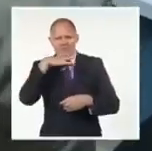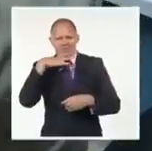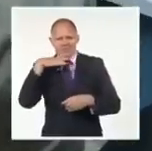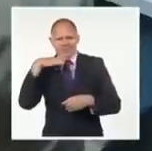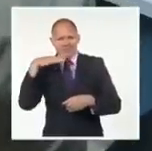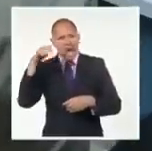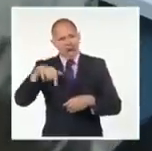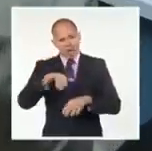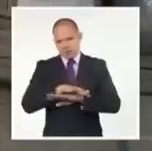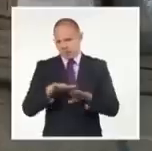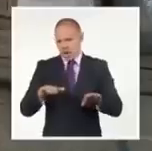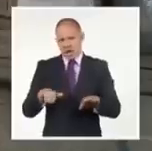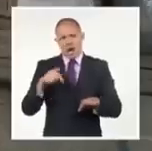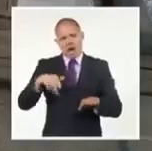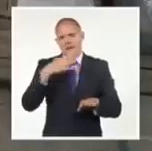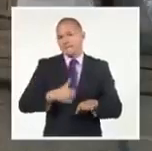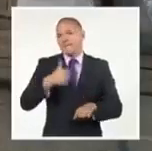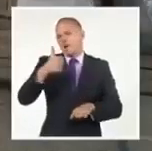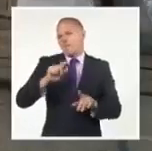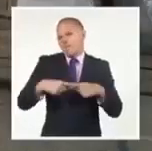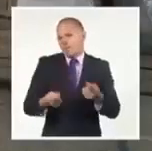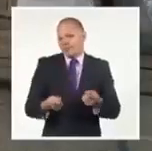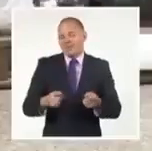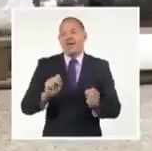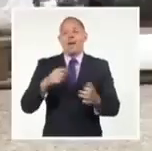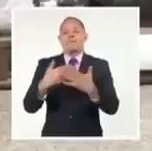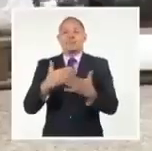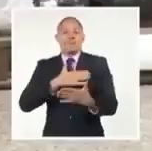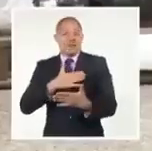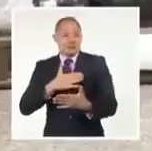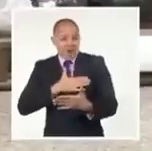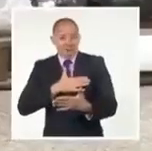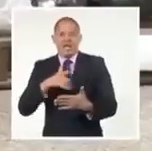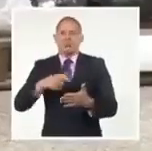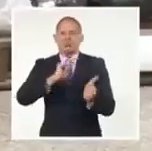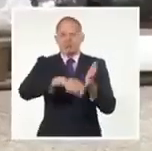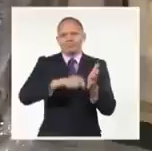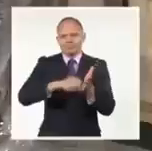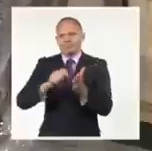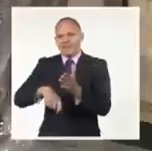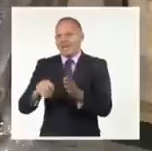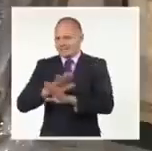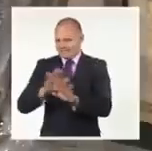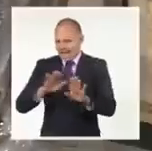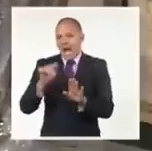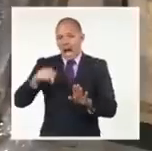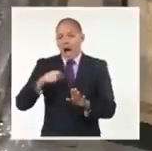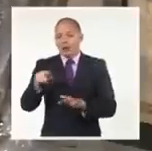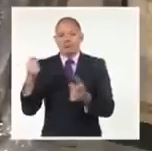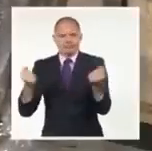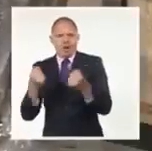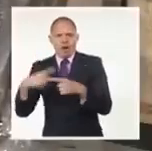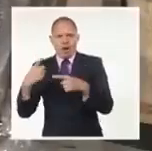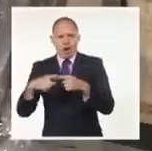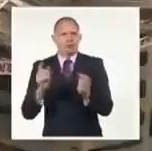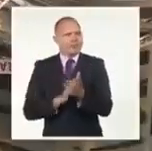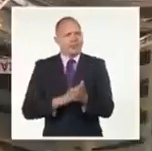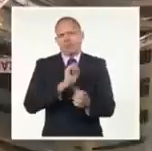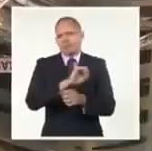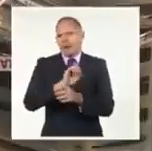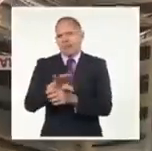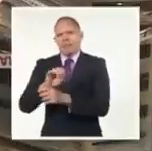17 empresas privadas facilitaron la transportación de los bultos. Además de continuar esa lógica, en el caso de Aerovaradero, amplían las capacidades